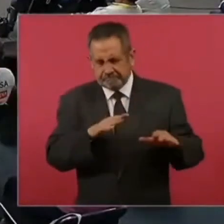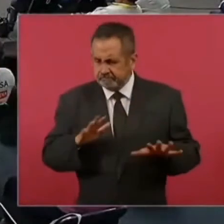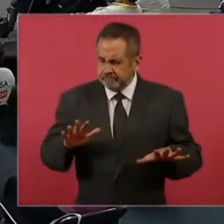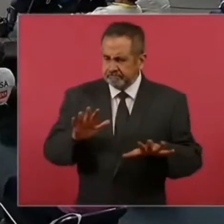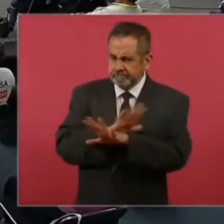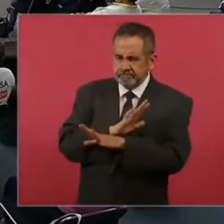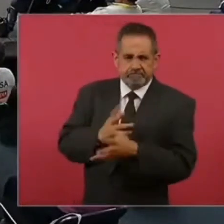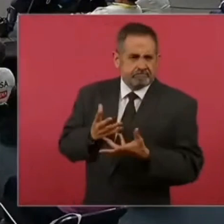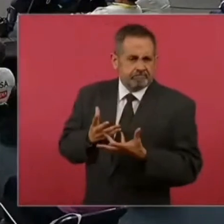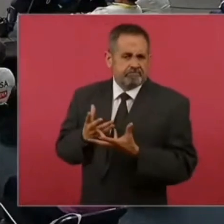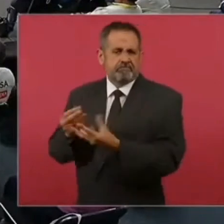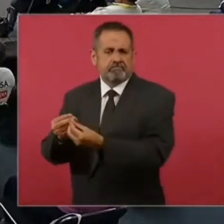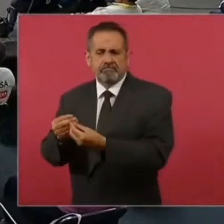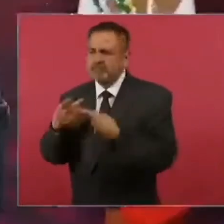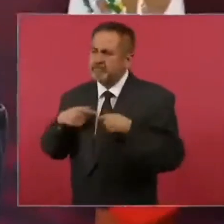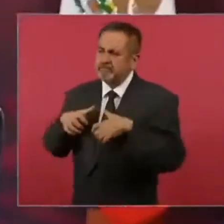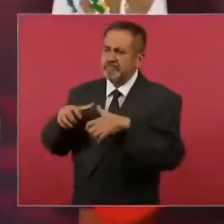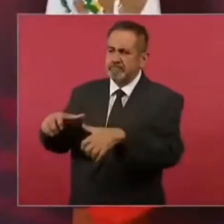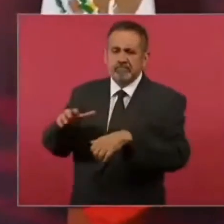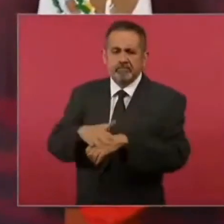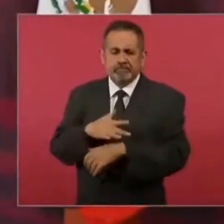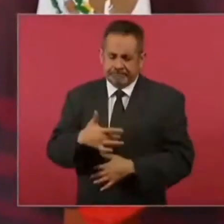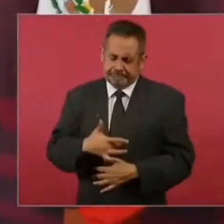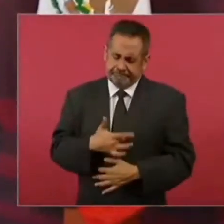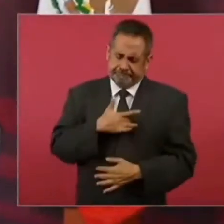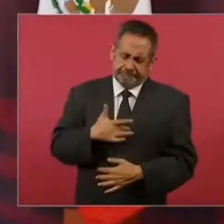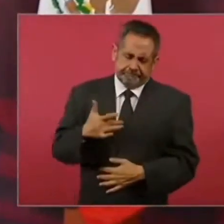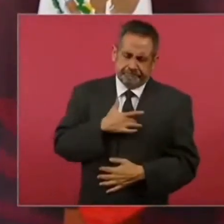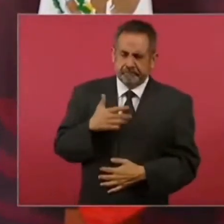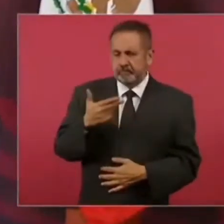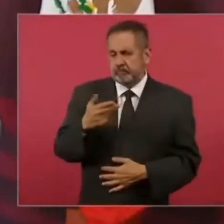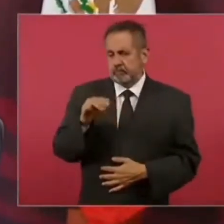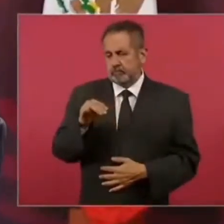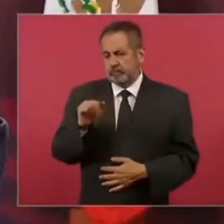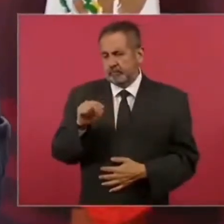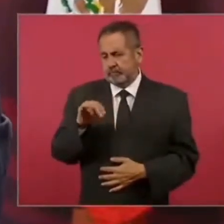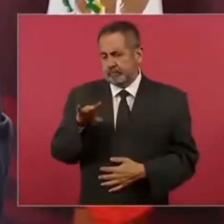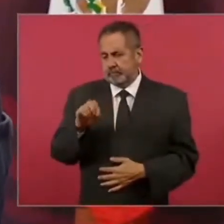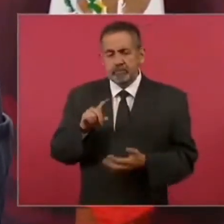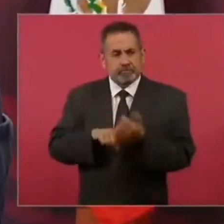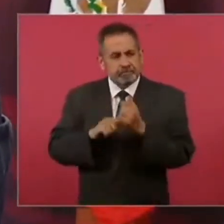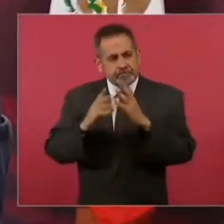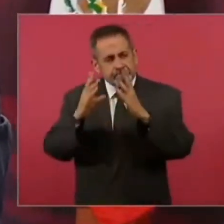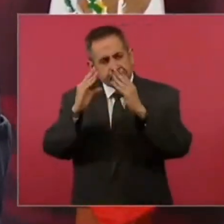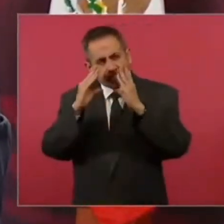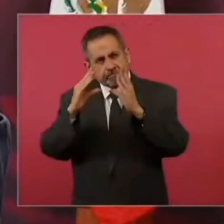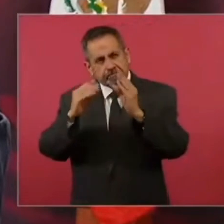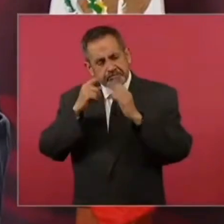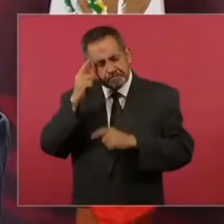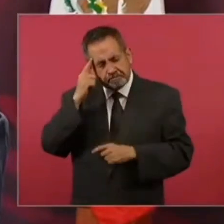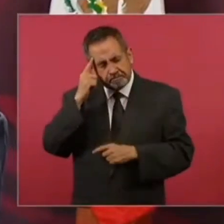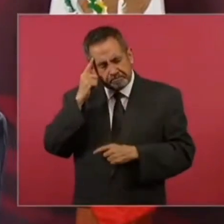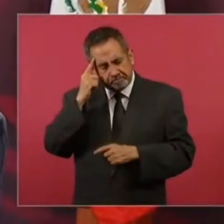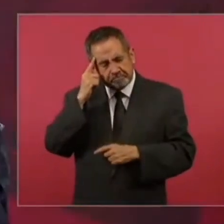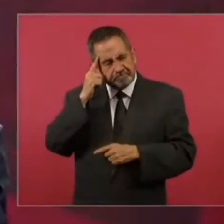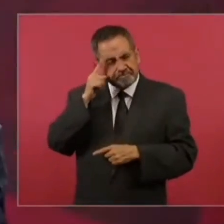otras cosas, aparte del humanismo, por la educación.